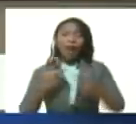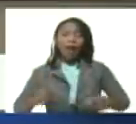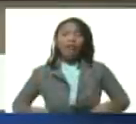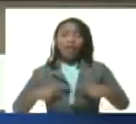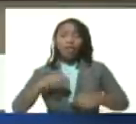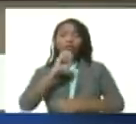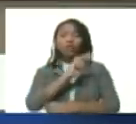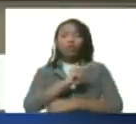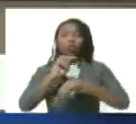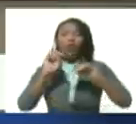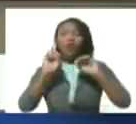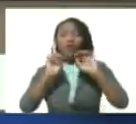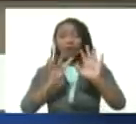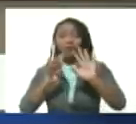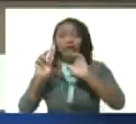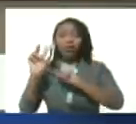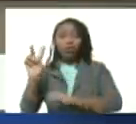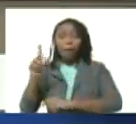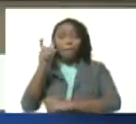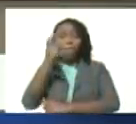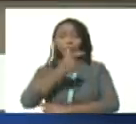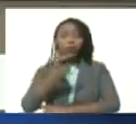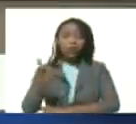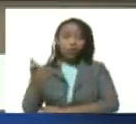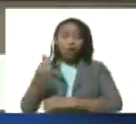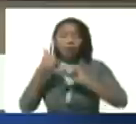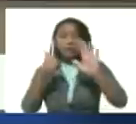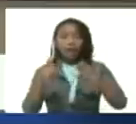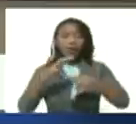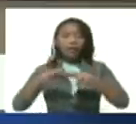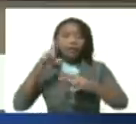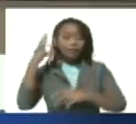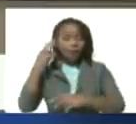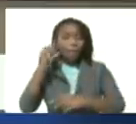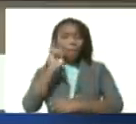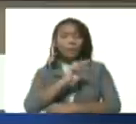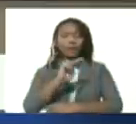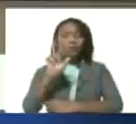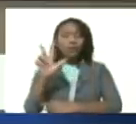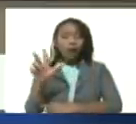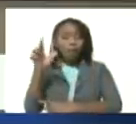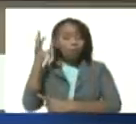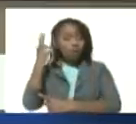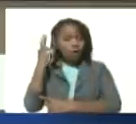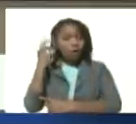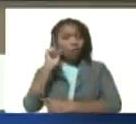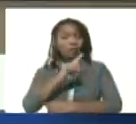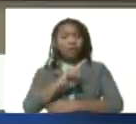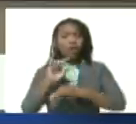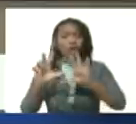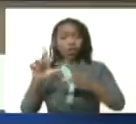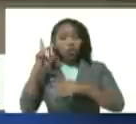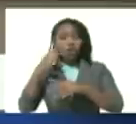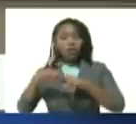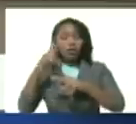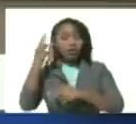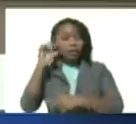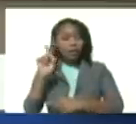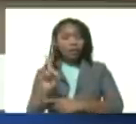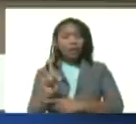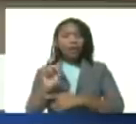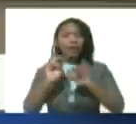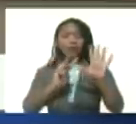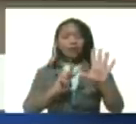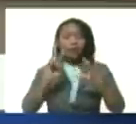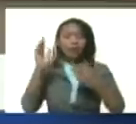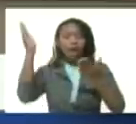personas, incluidos 6 niñas, 18 niñas, 23 mujeres, 7 indígenas, 10